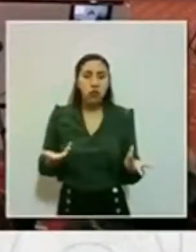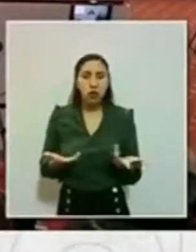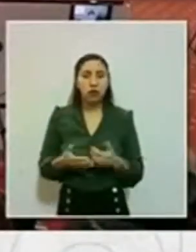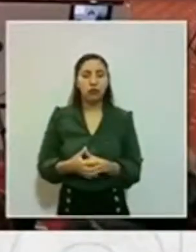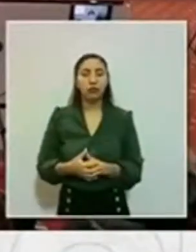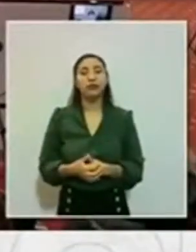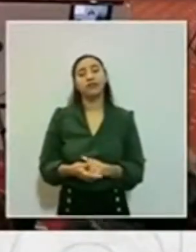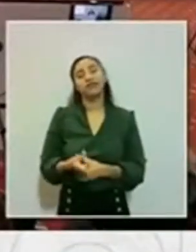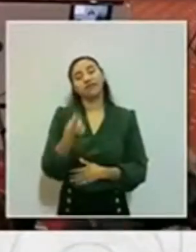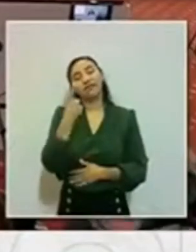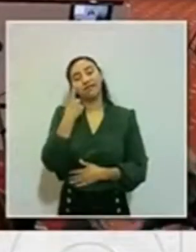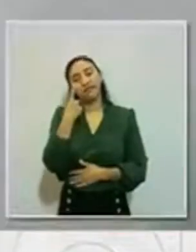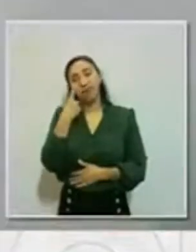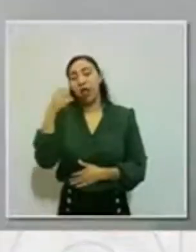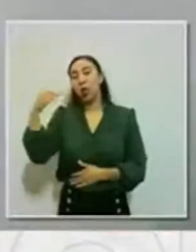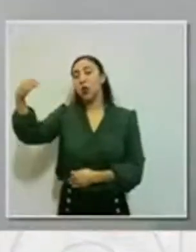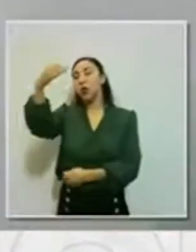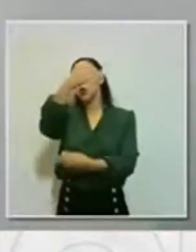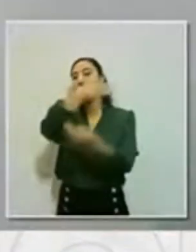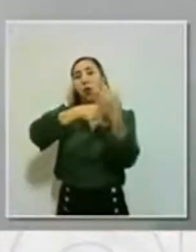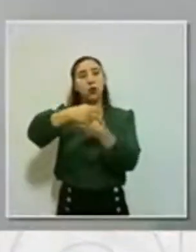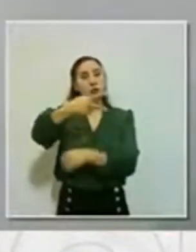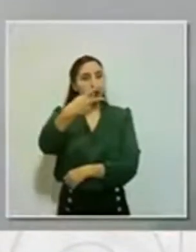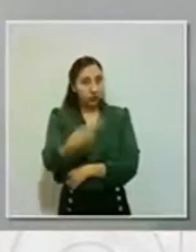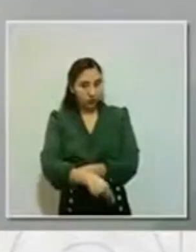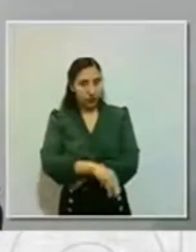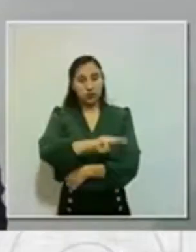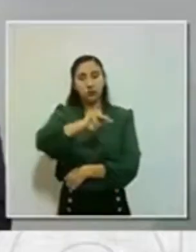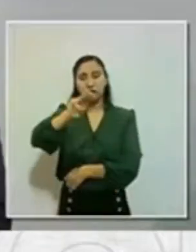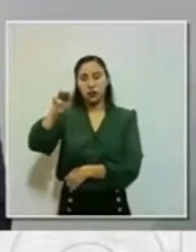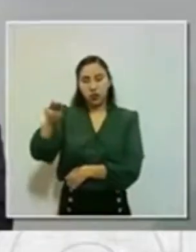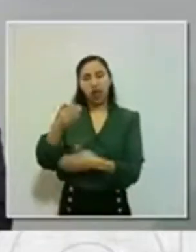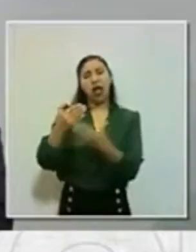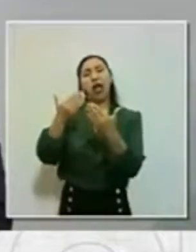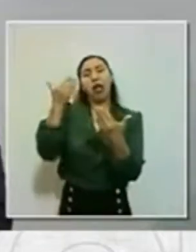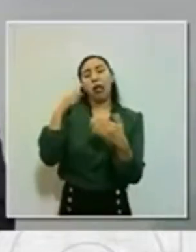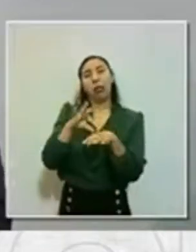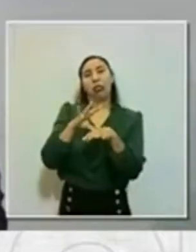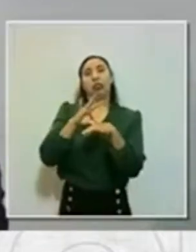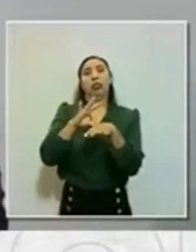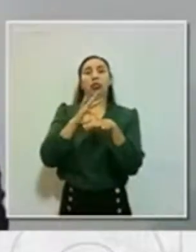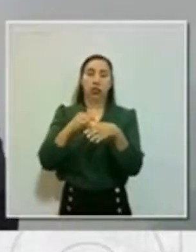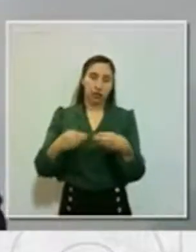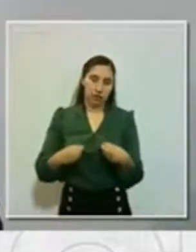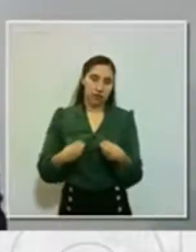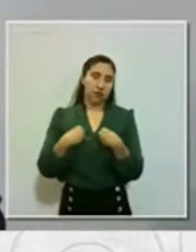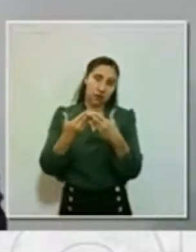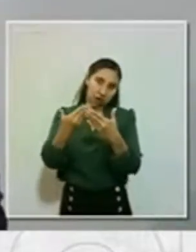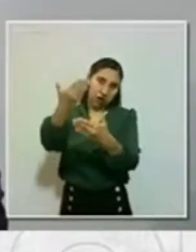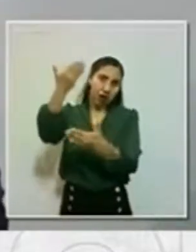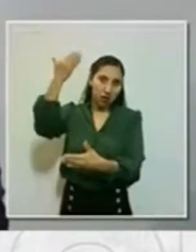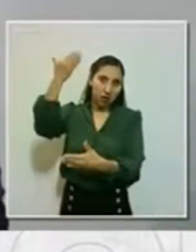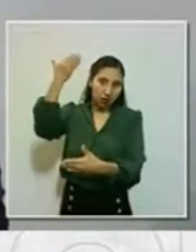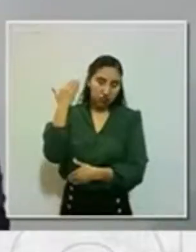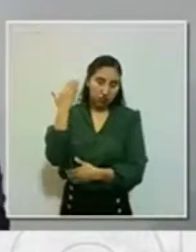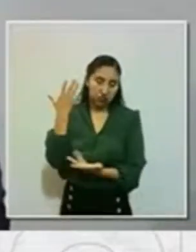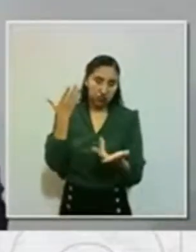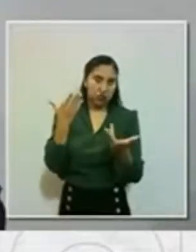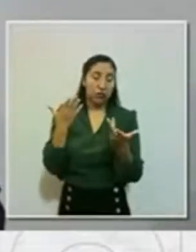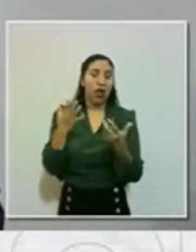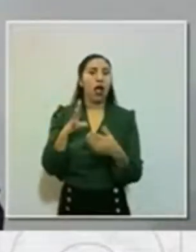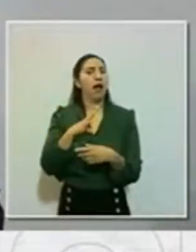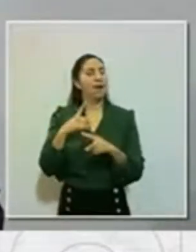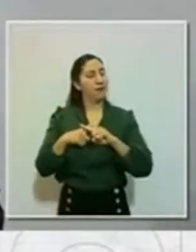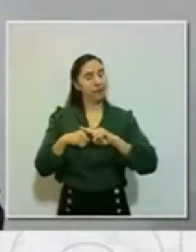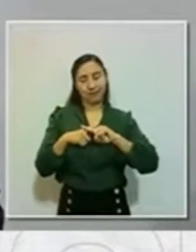Todos, todas como michoacanas, vivimos ese tiempo, vivimos ese momento. Hay